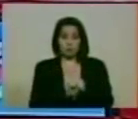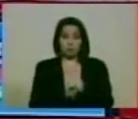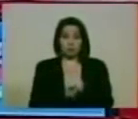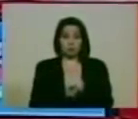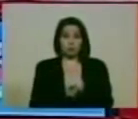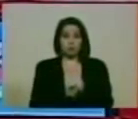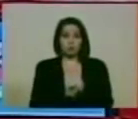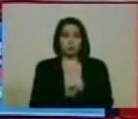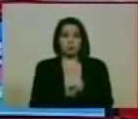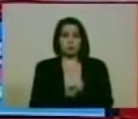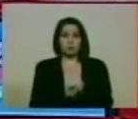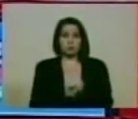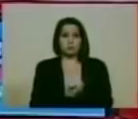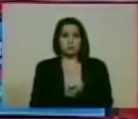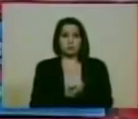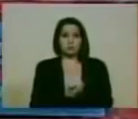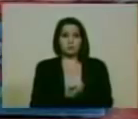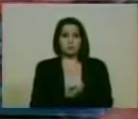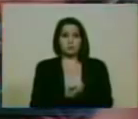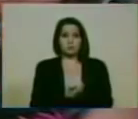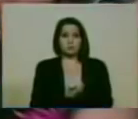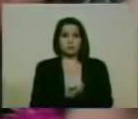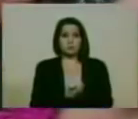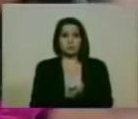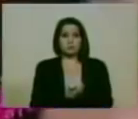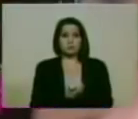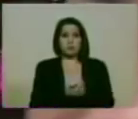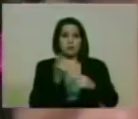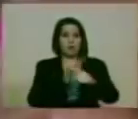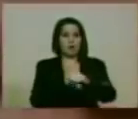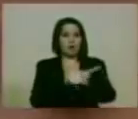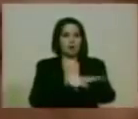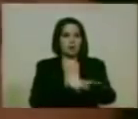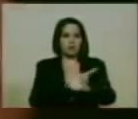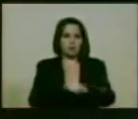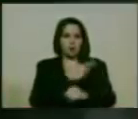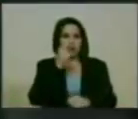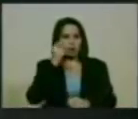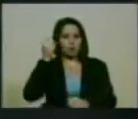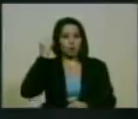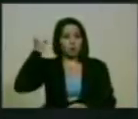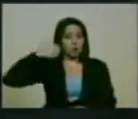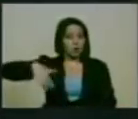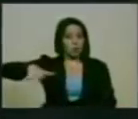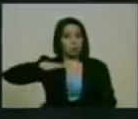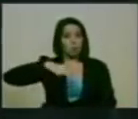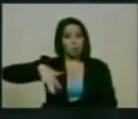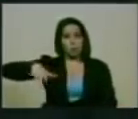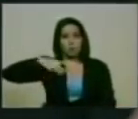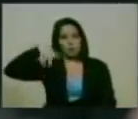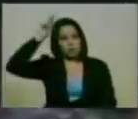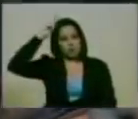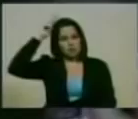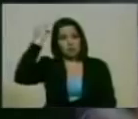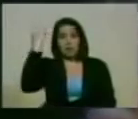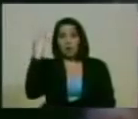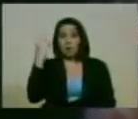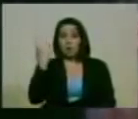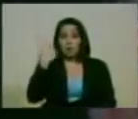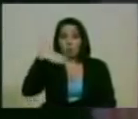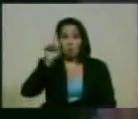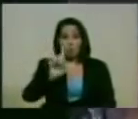compatriotas, camaradas, hermanos y hermanas de los pueblos indígenas, la única forma de